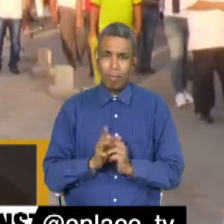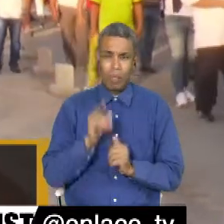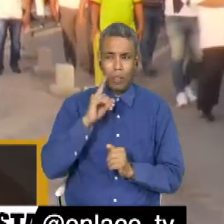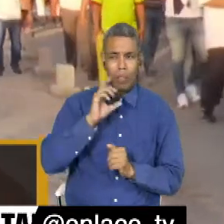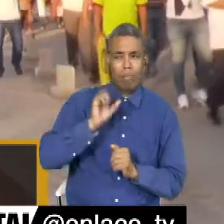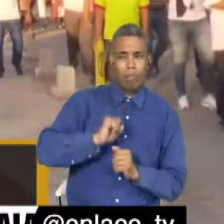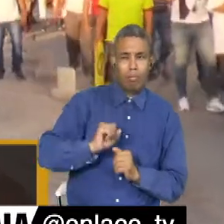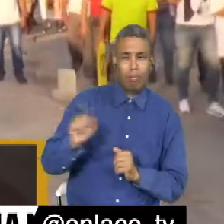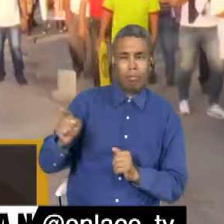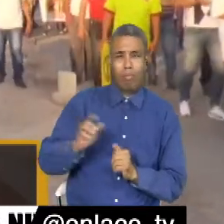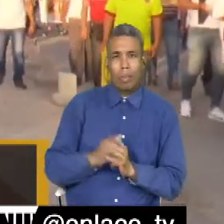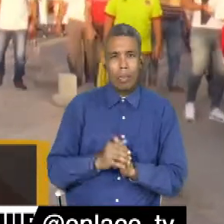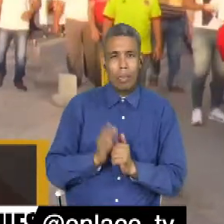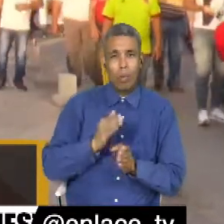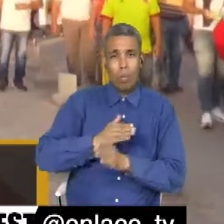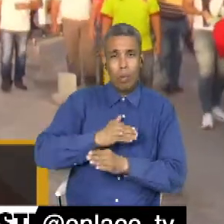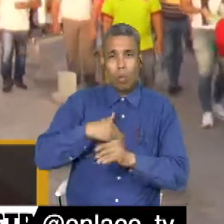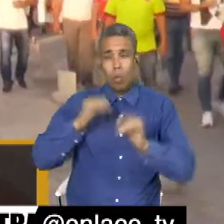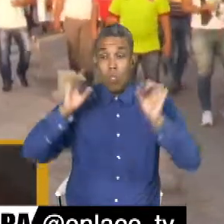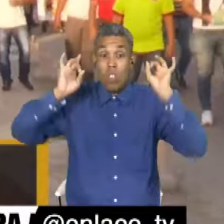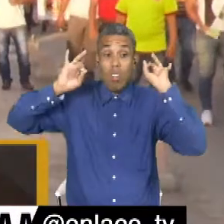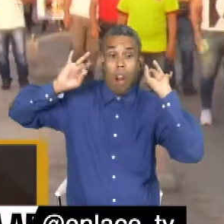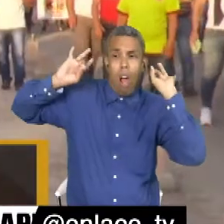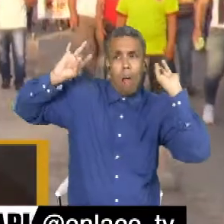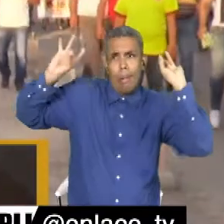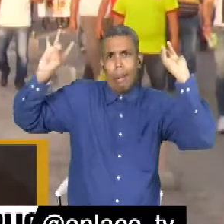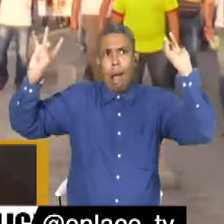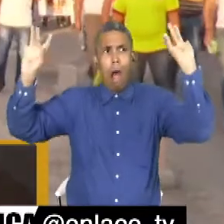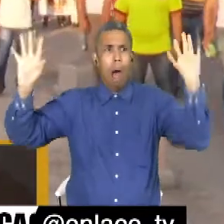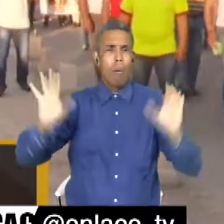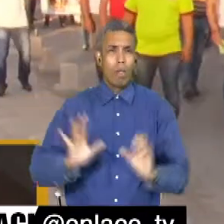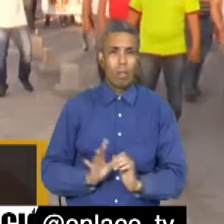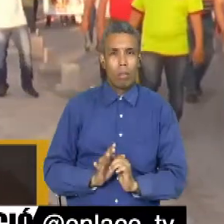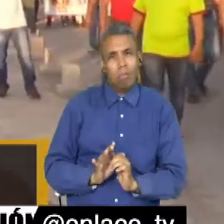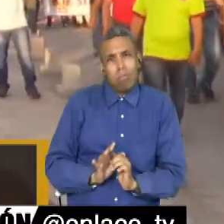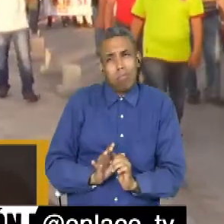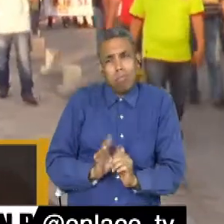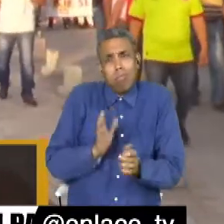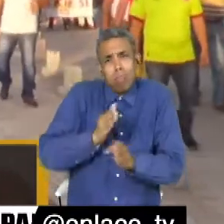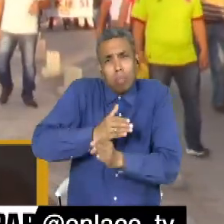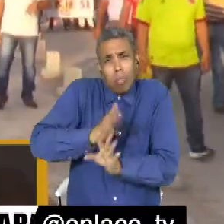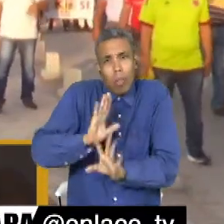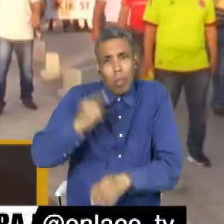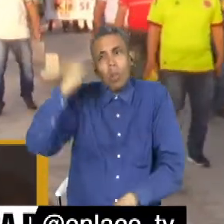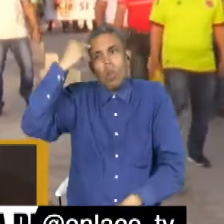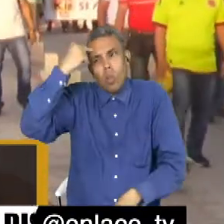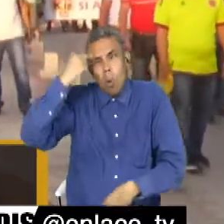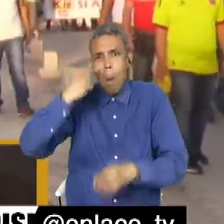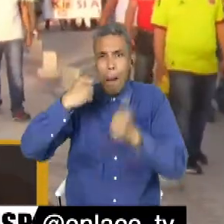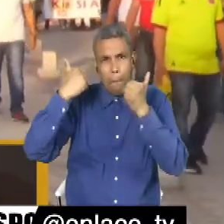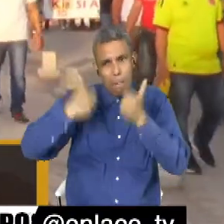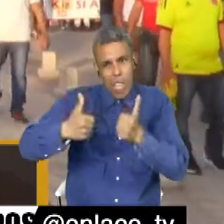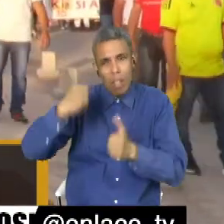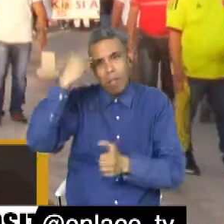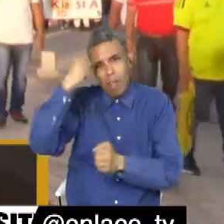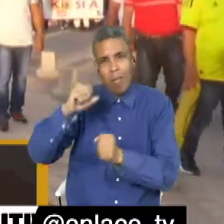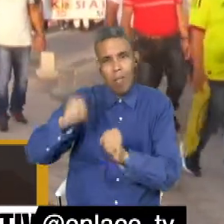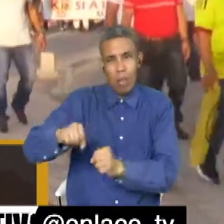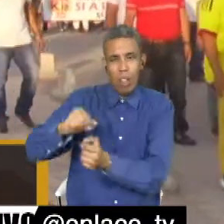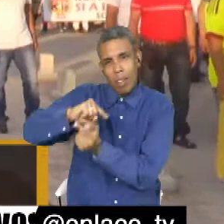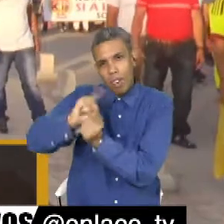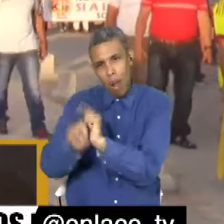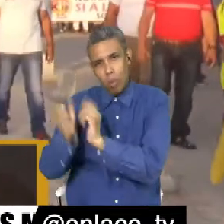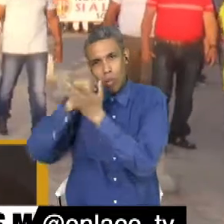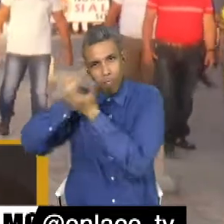leerlo medio lleno, con todas las problemáticas que hay, pues ir con toda la confianza y toda la esperanza para poder ayudar también en esa